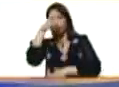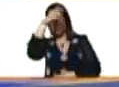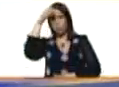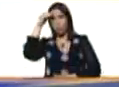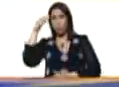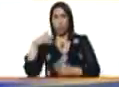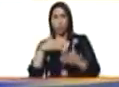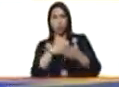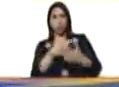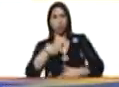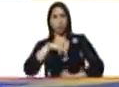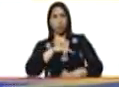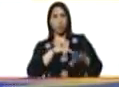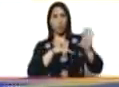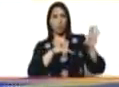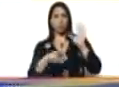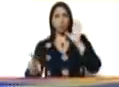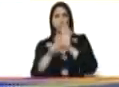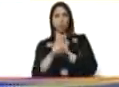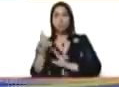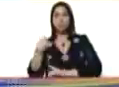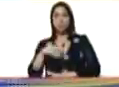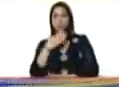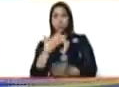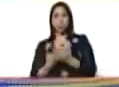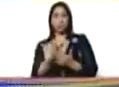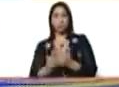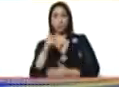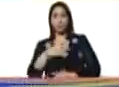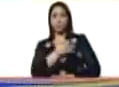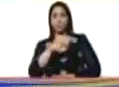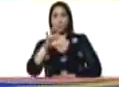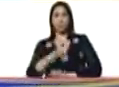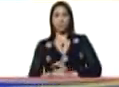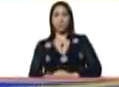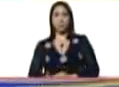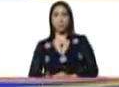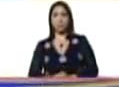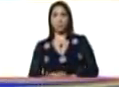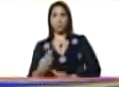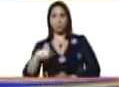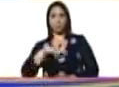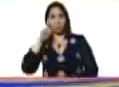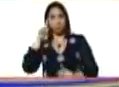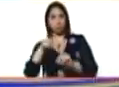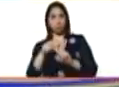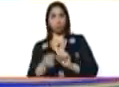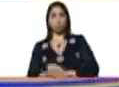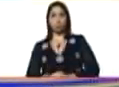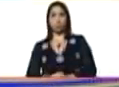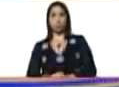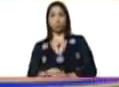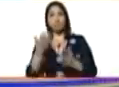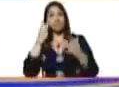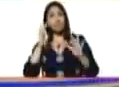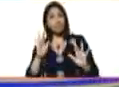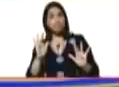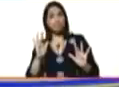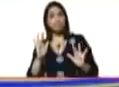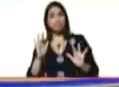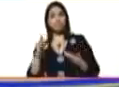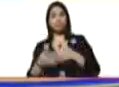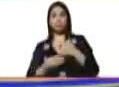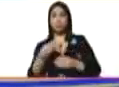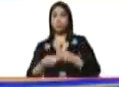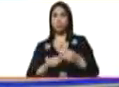ley tiene ese propósito. La soberanía la hemos alcanzado precisamente para